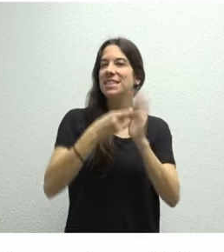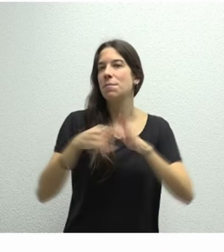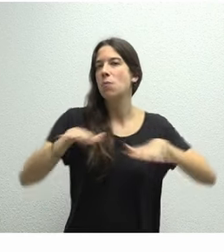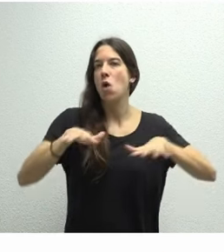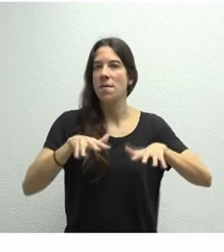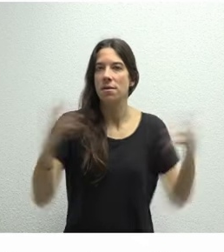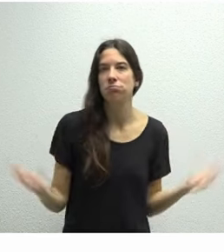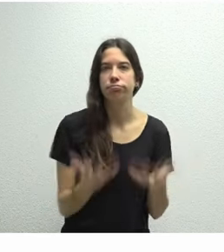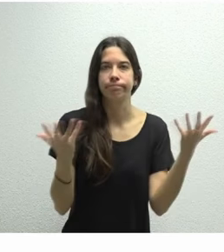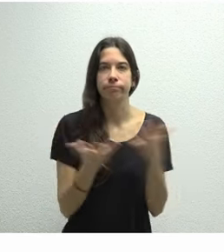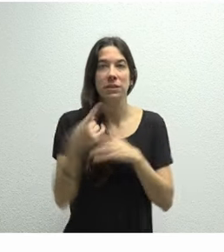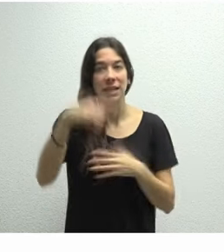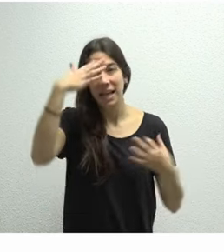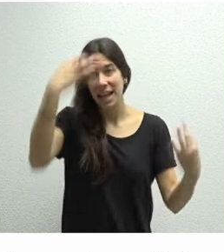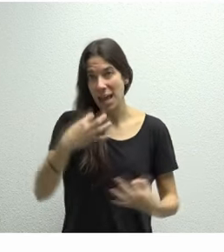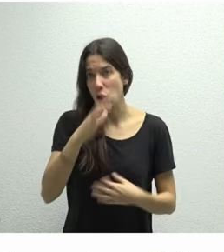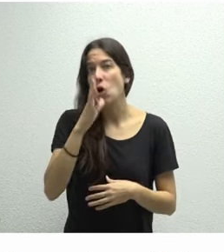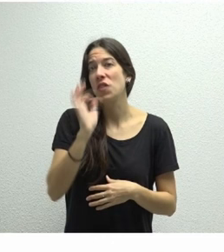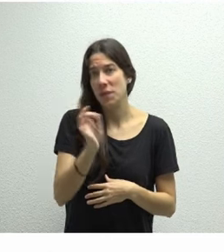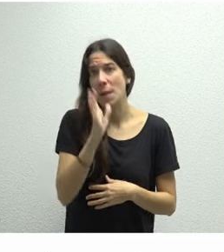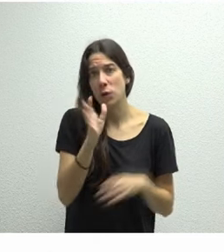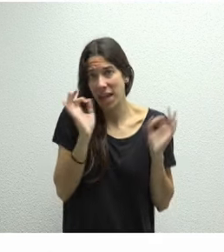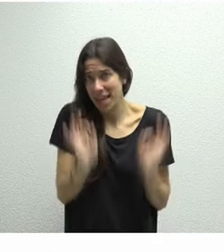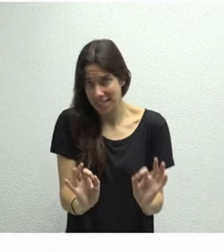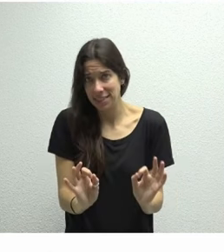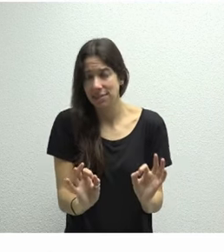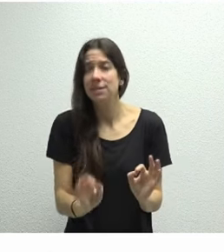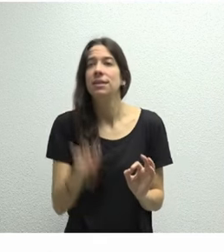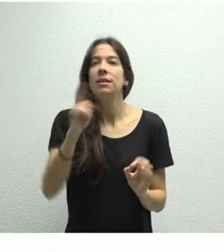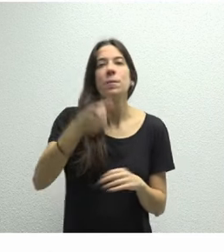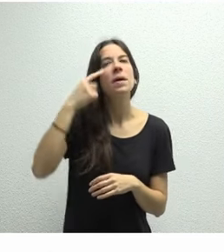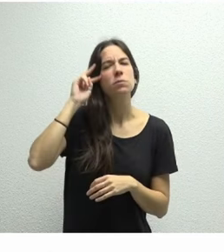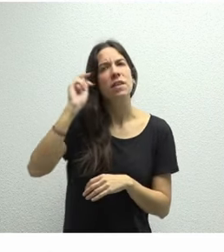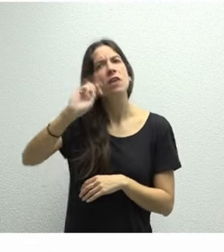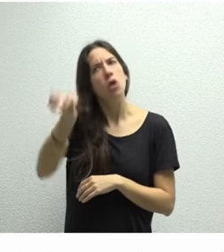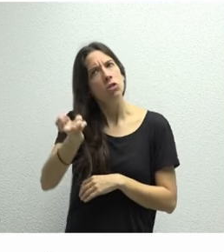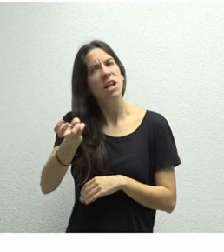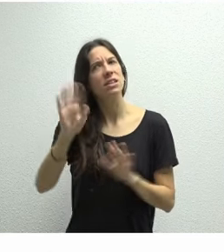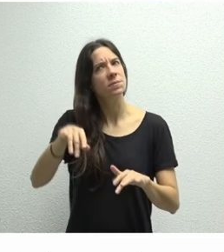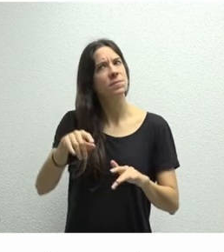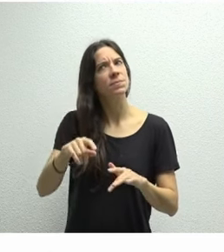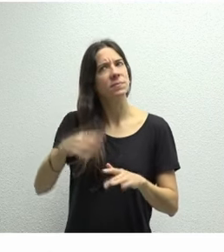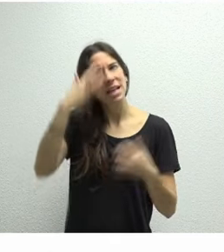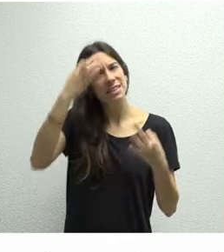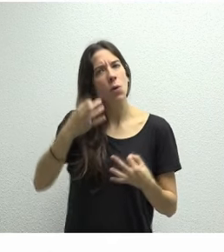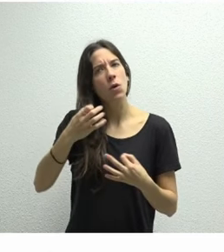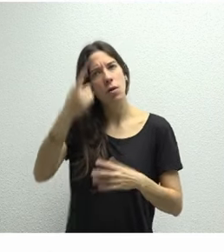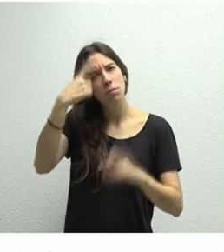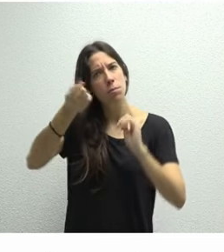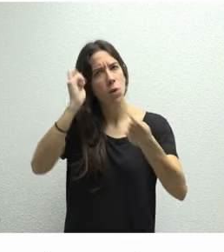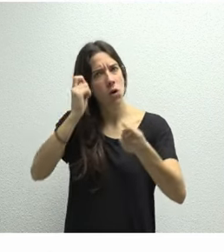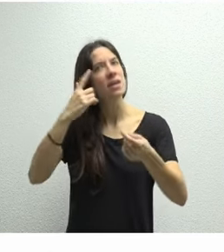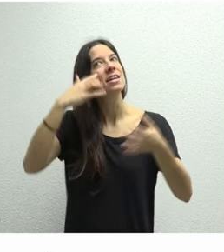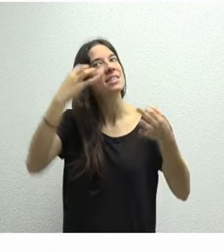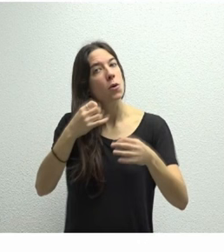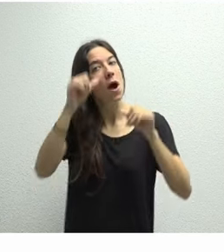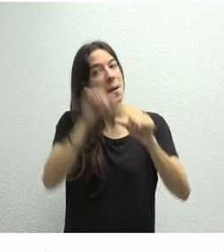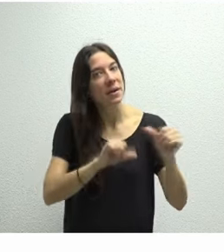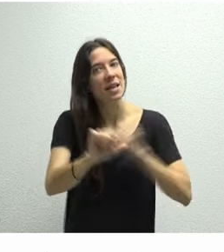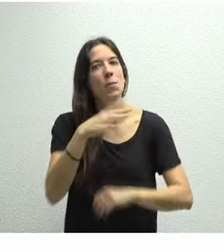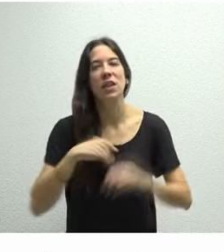os lo creáis porque es así que lo que otras experiencias os van a dejar de poso seguramente os servirá para iniciar